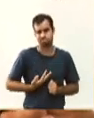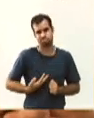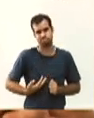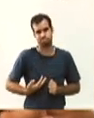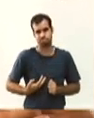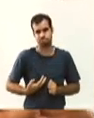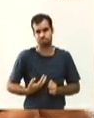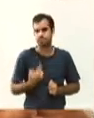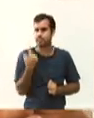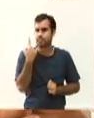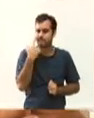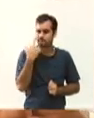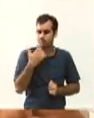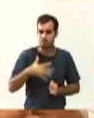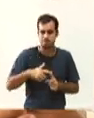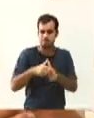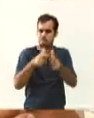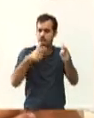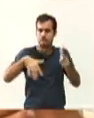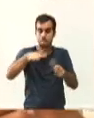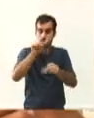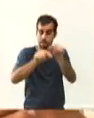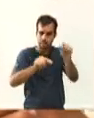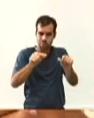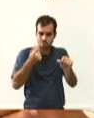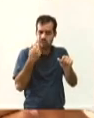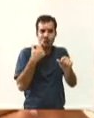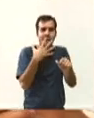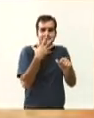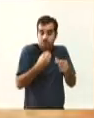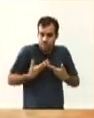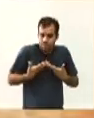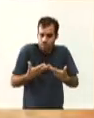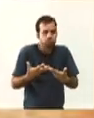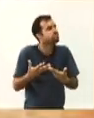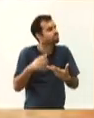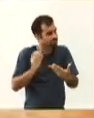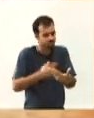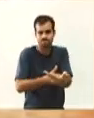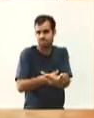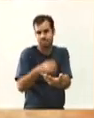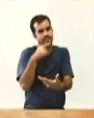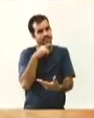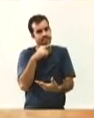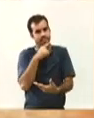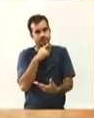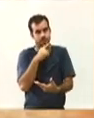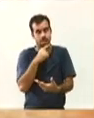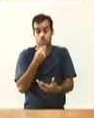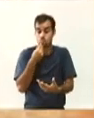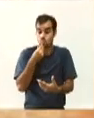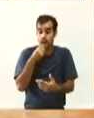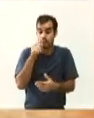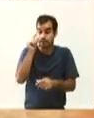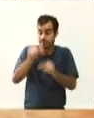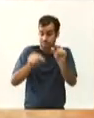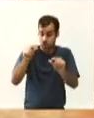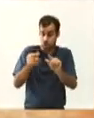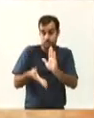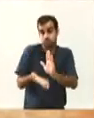personas que donan su sangre, ¿no? Es un hecho que sirve para salvar vidas, para todo tipo